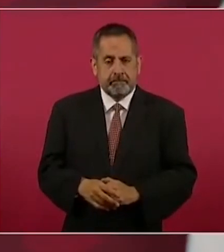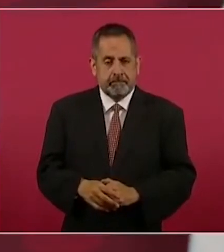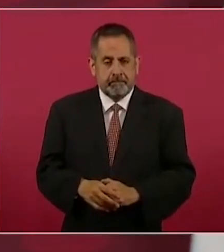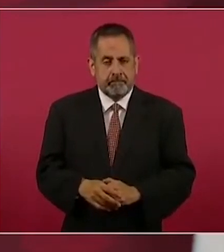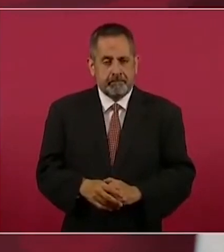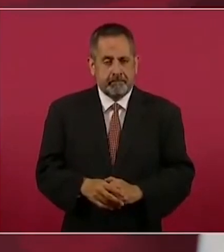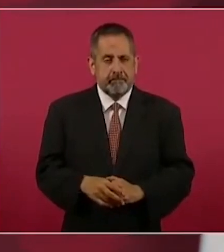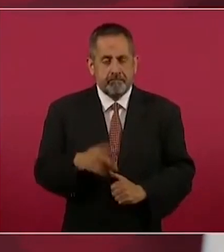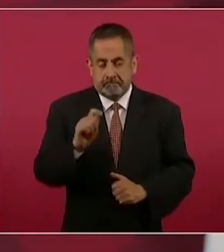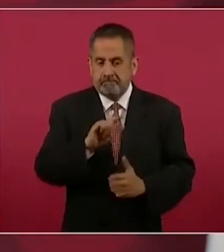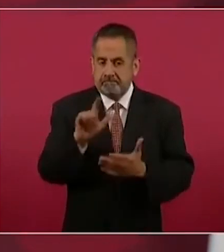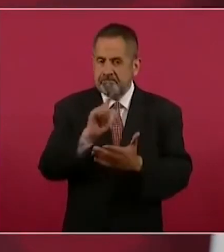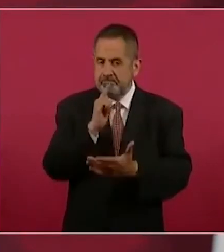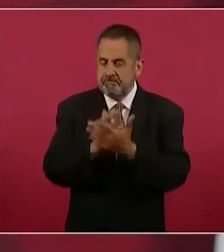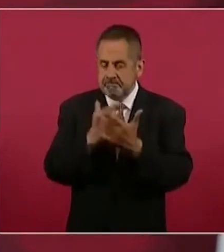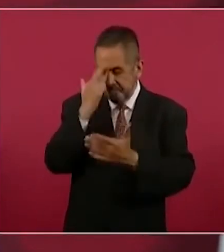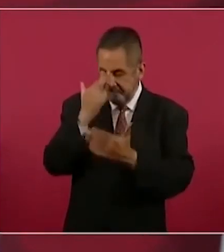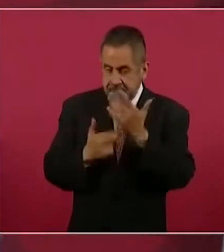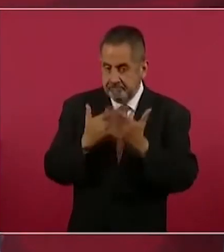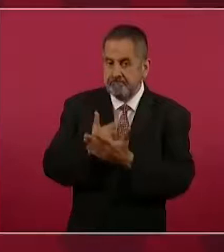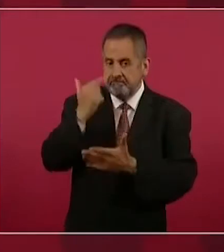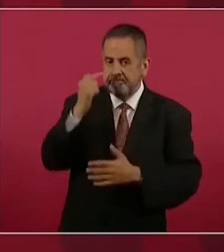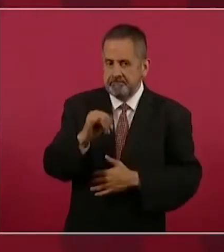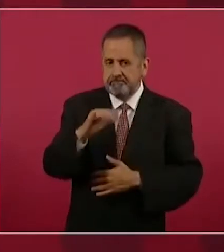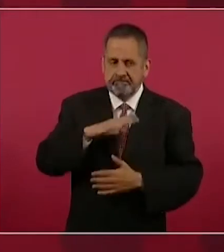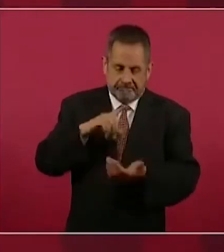Con delitos graves,